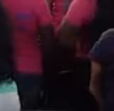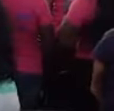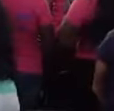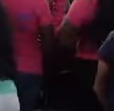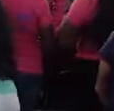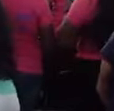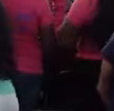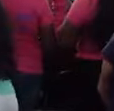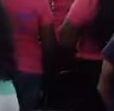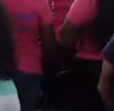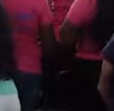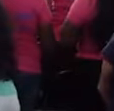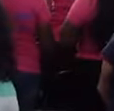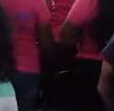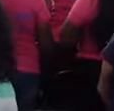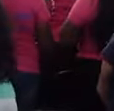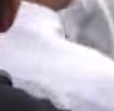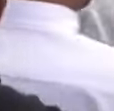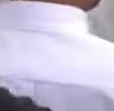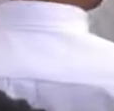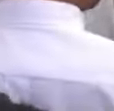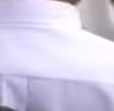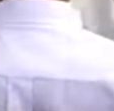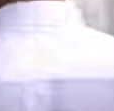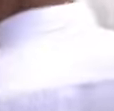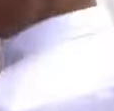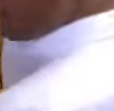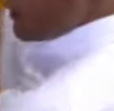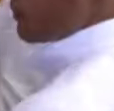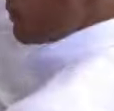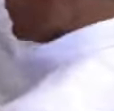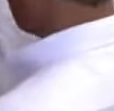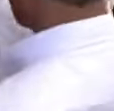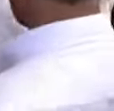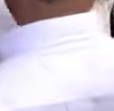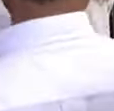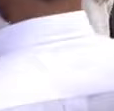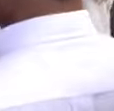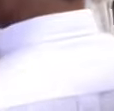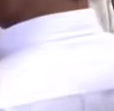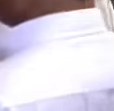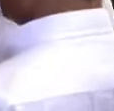Damos la bienvenida a Adriana Monterrey, secretaria de Bienestar del Gobierno de México.